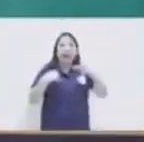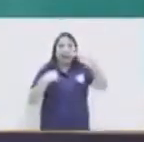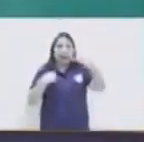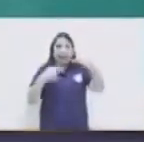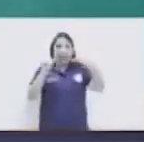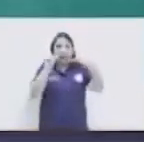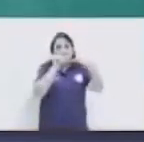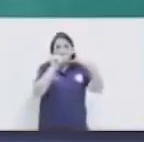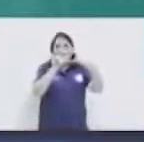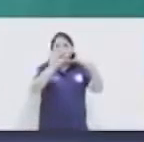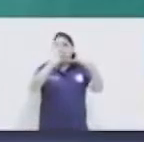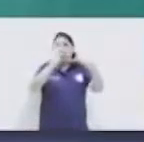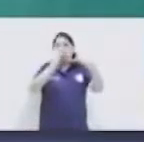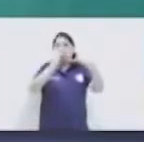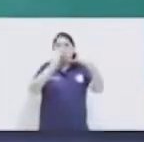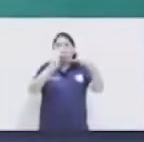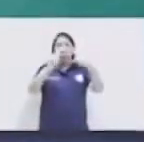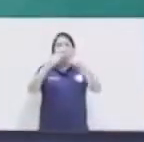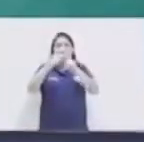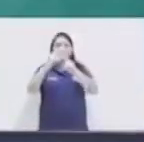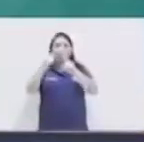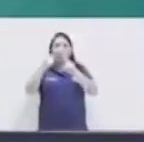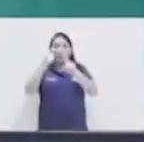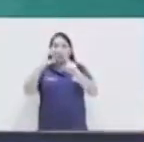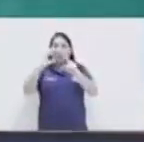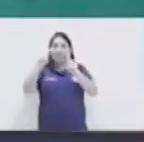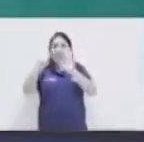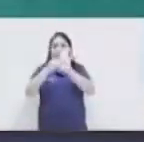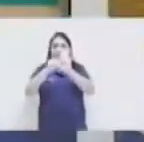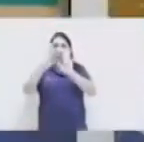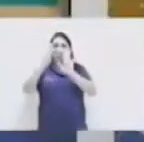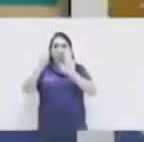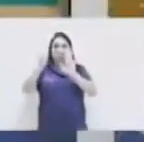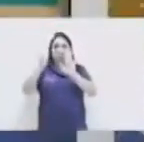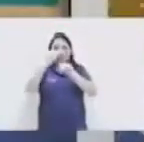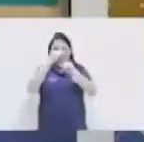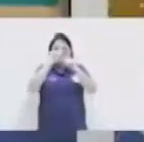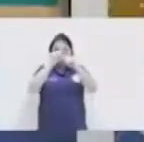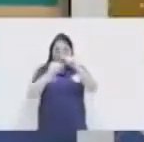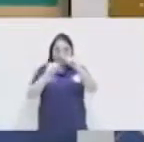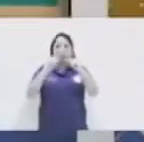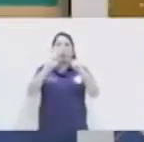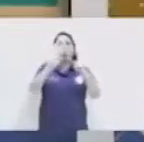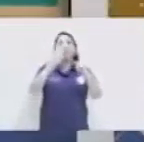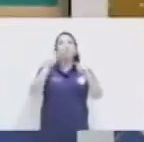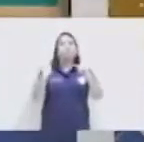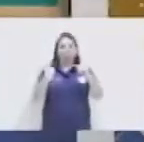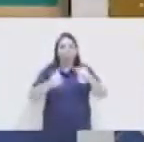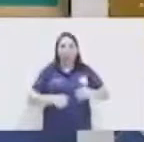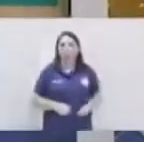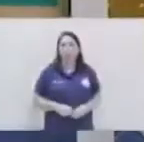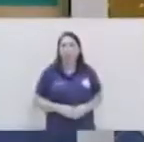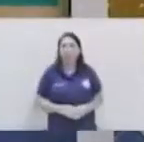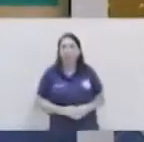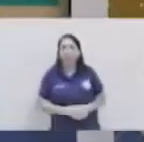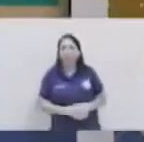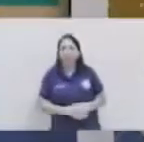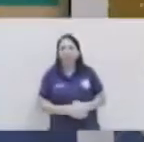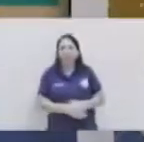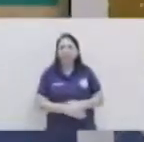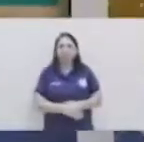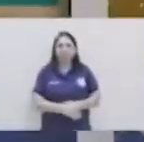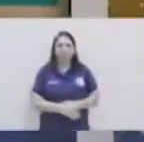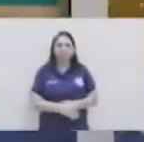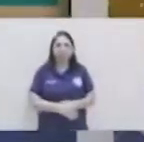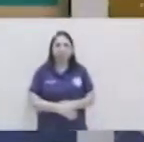k es igual a 4ac menos b cuadrado dividido 4a. Tenemos que tomar en cuenta otras cosas.